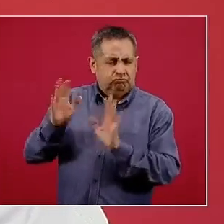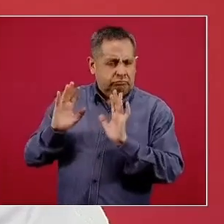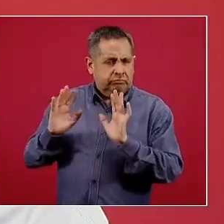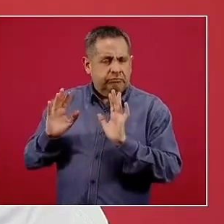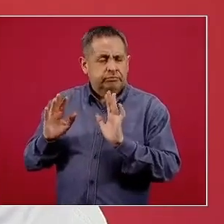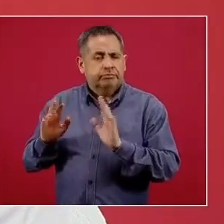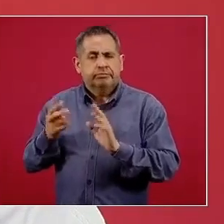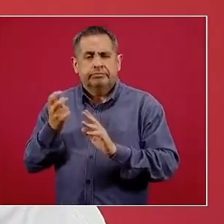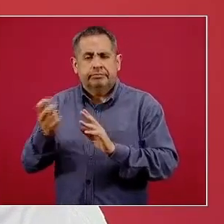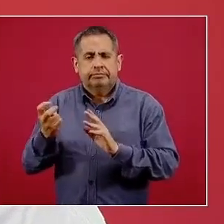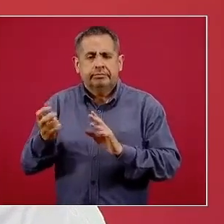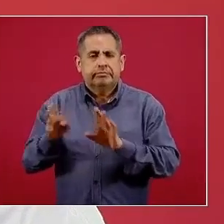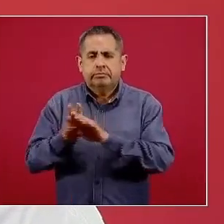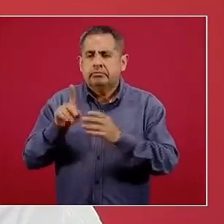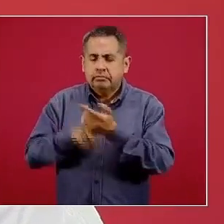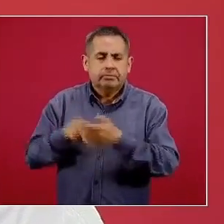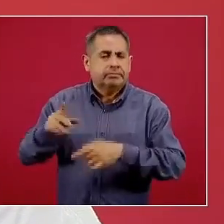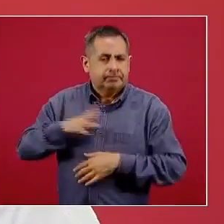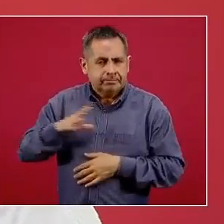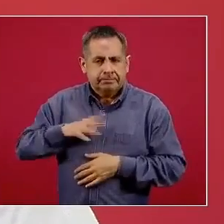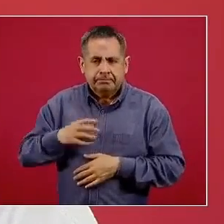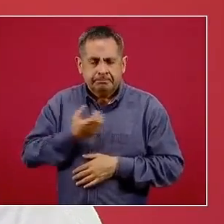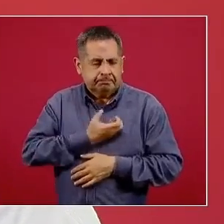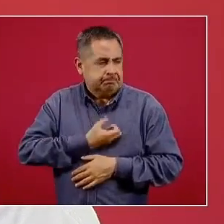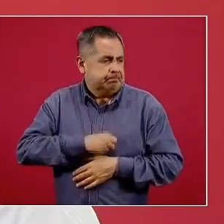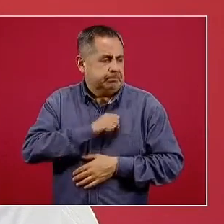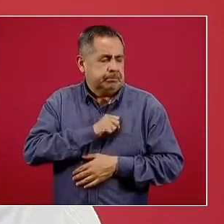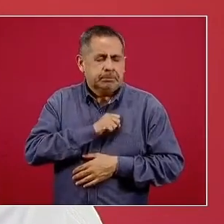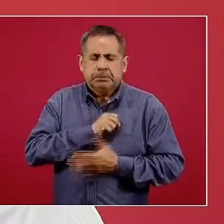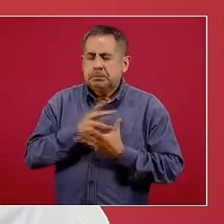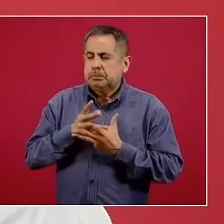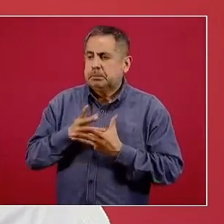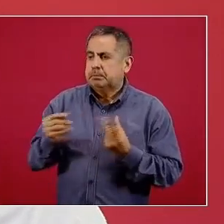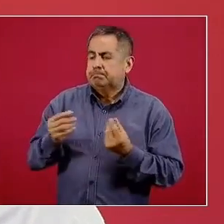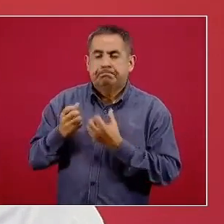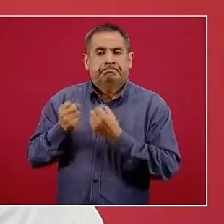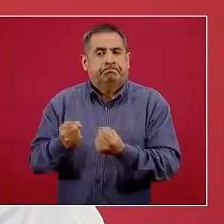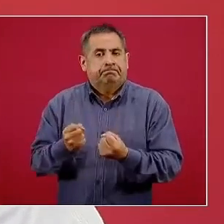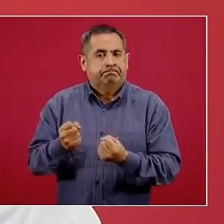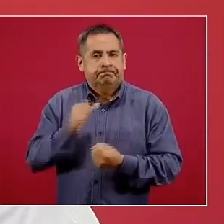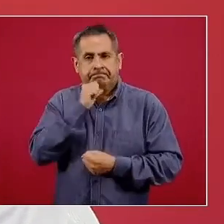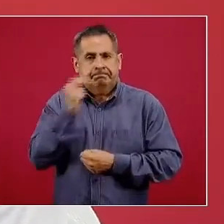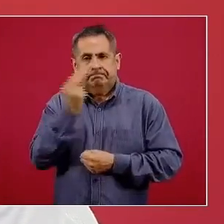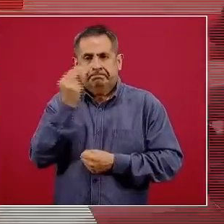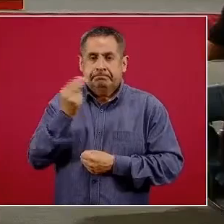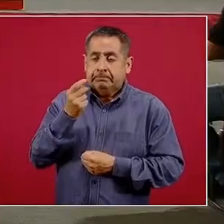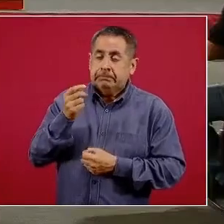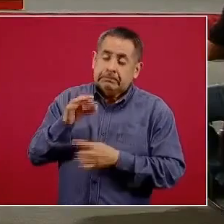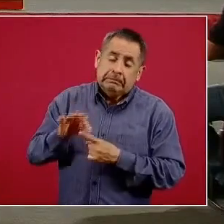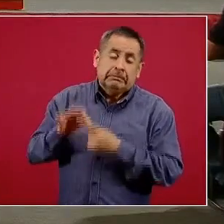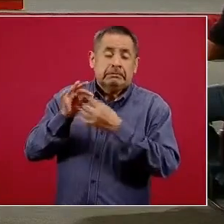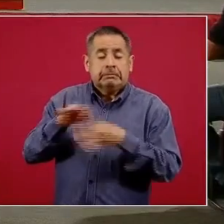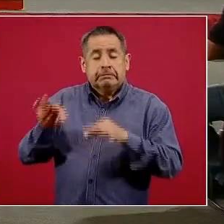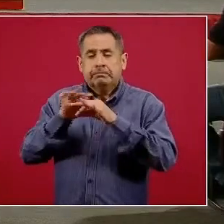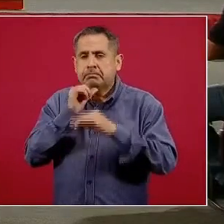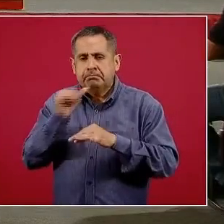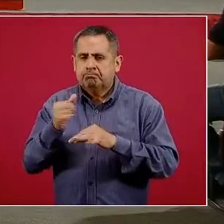avanzada la edad, tienen una recuperación espontánea, no se necesita tratamiento específico